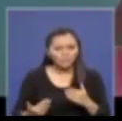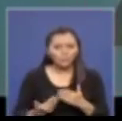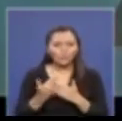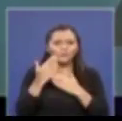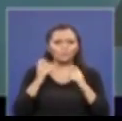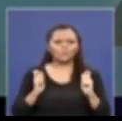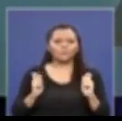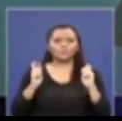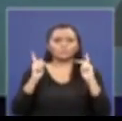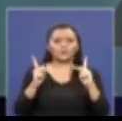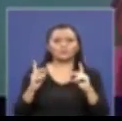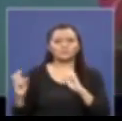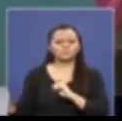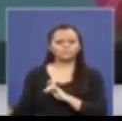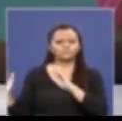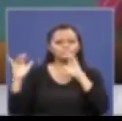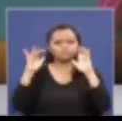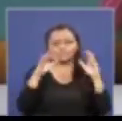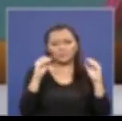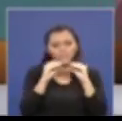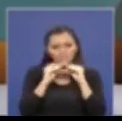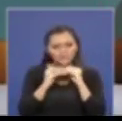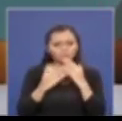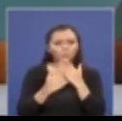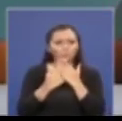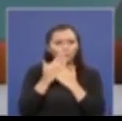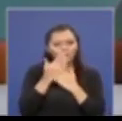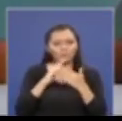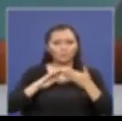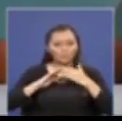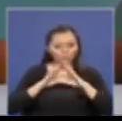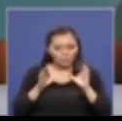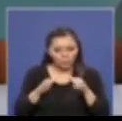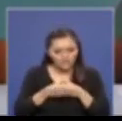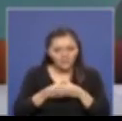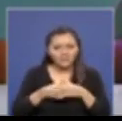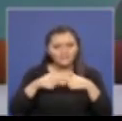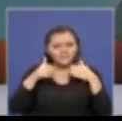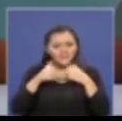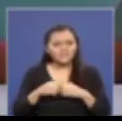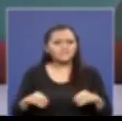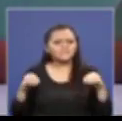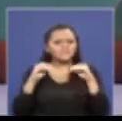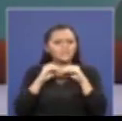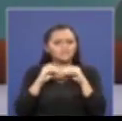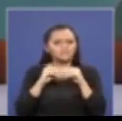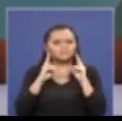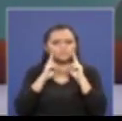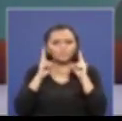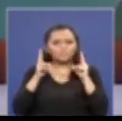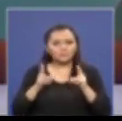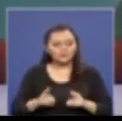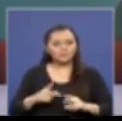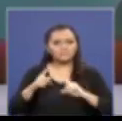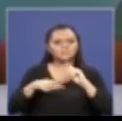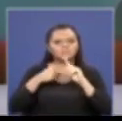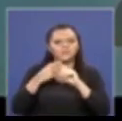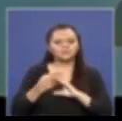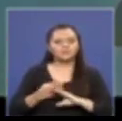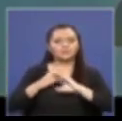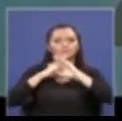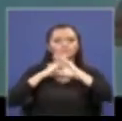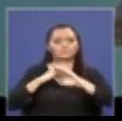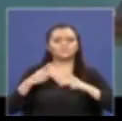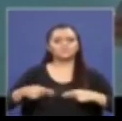oportunidad con las multitudes de una nueva comuna, pero esta vez de la humanidad y en